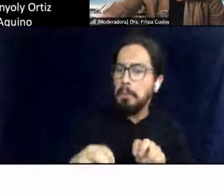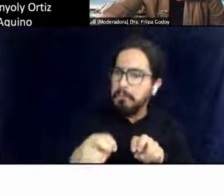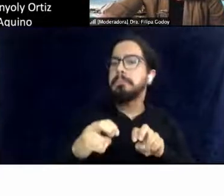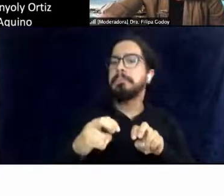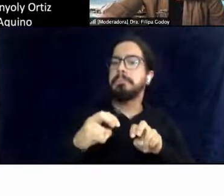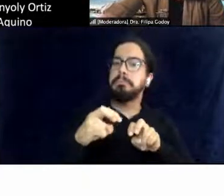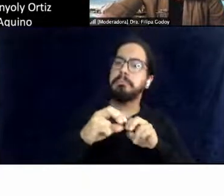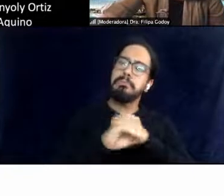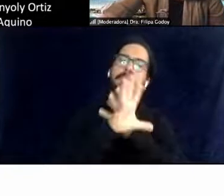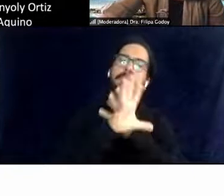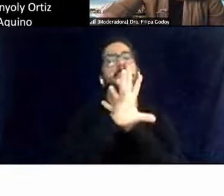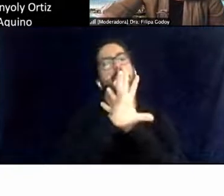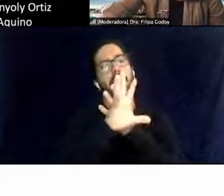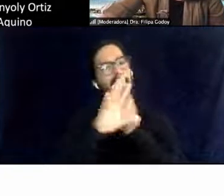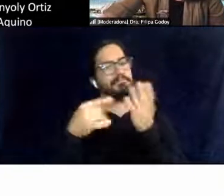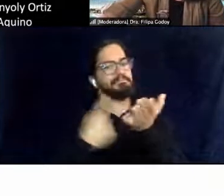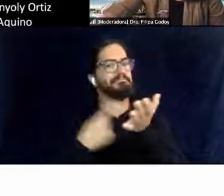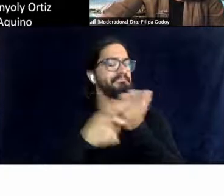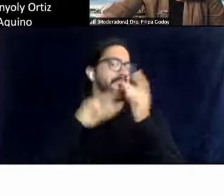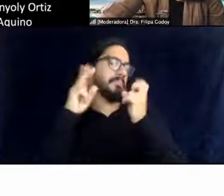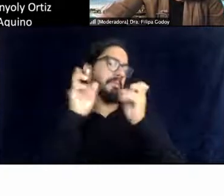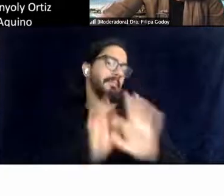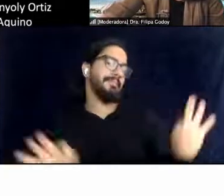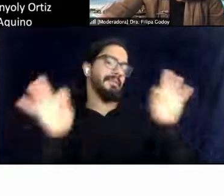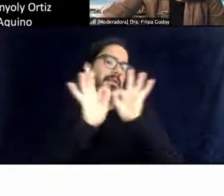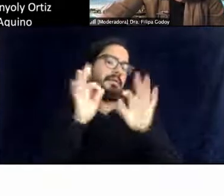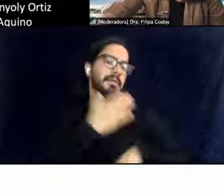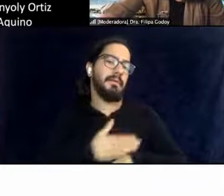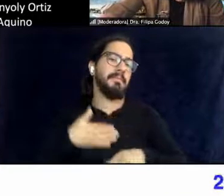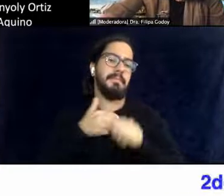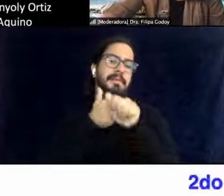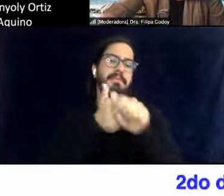importancia. Síganos en las redes sociales y compartan su